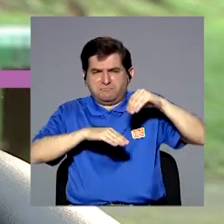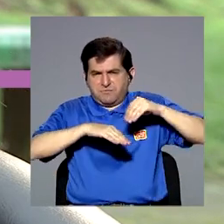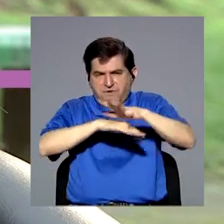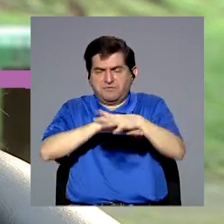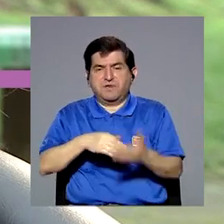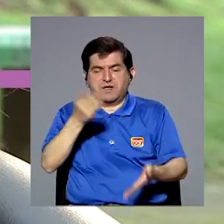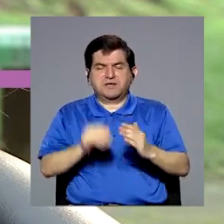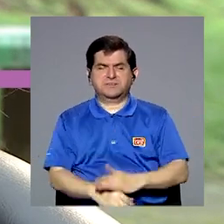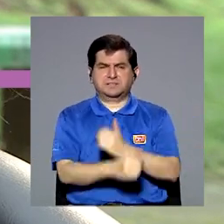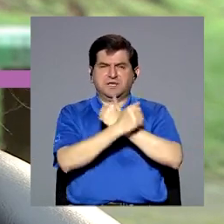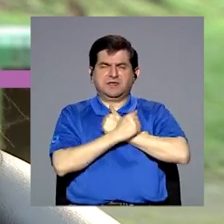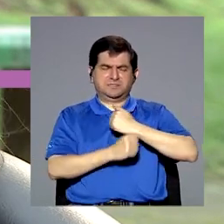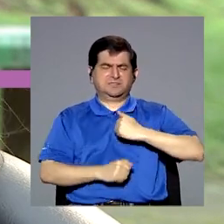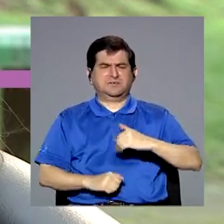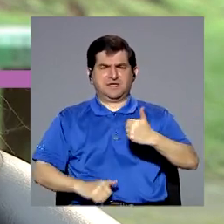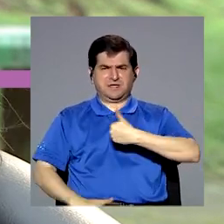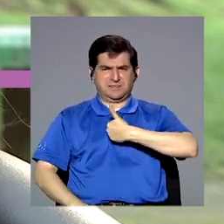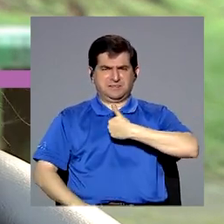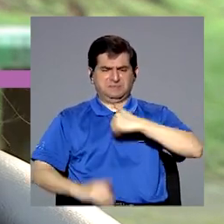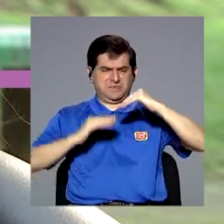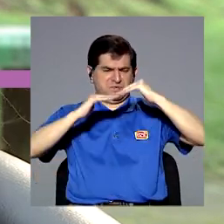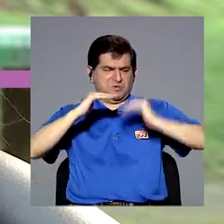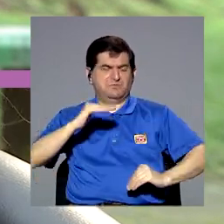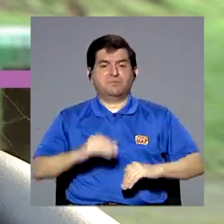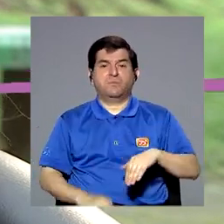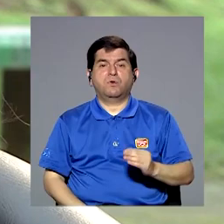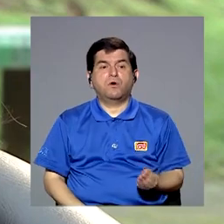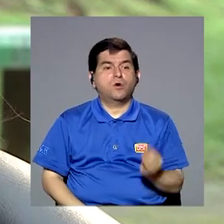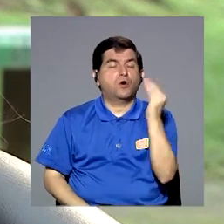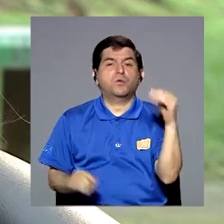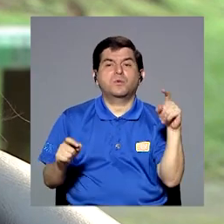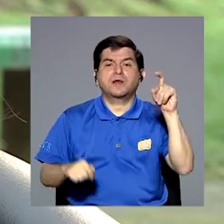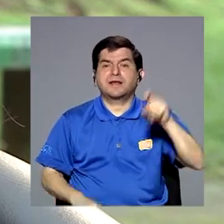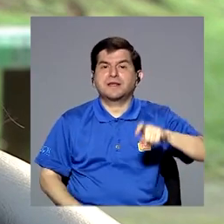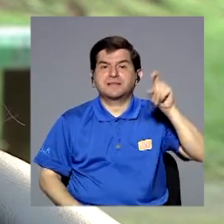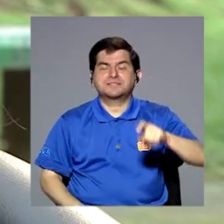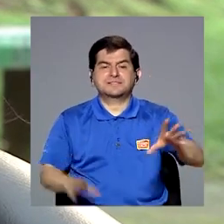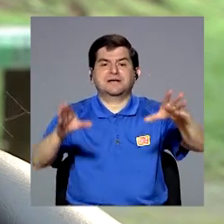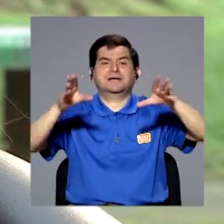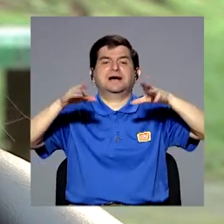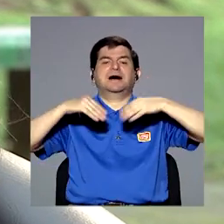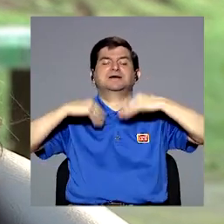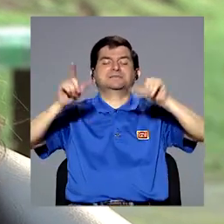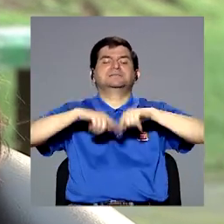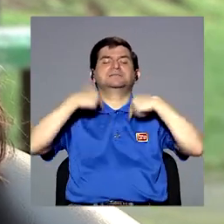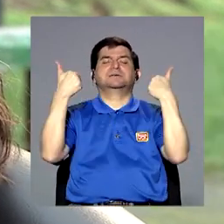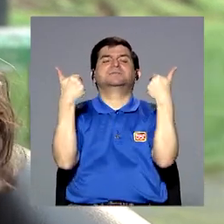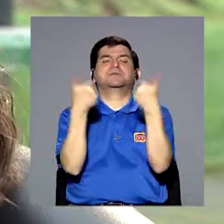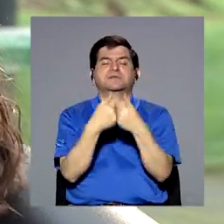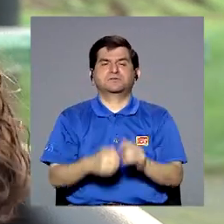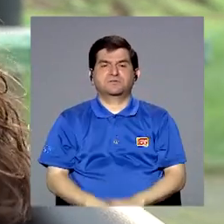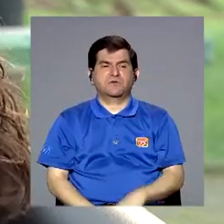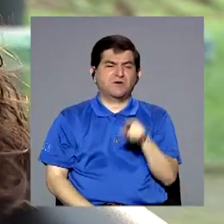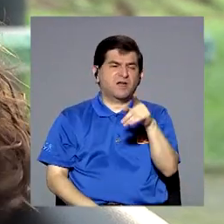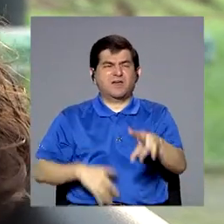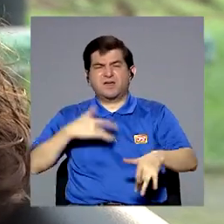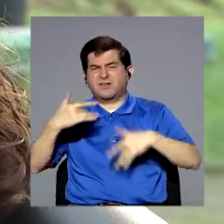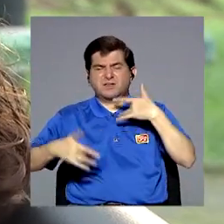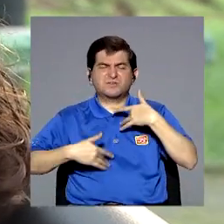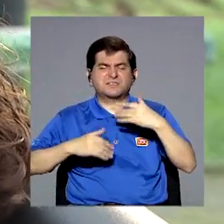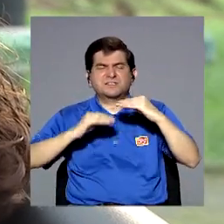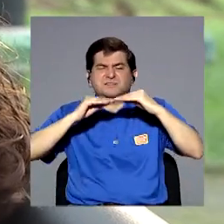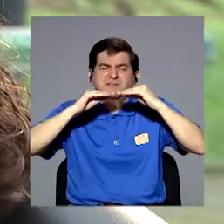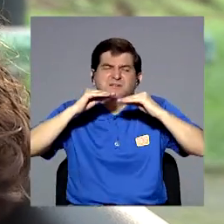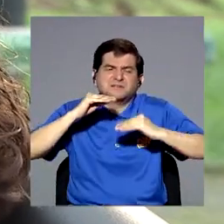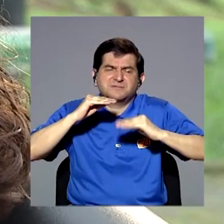Por ejemplo, la baja autoestima. Hay chicos que necesitan más esa aceptación de los grupos porque se sienten tal vez